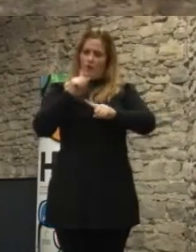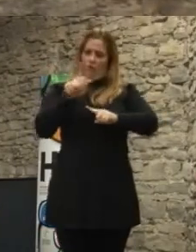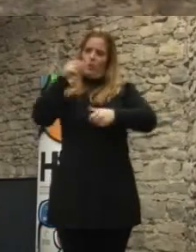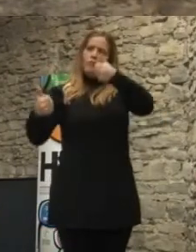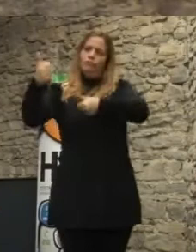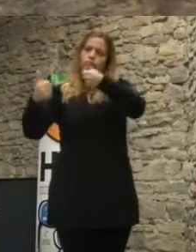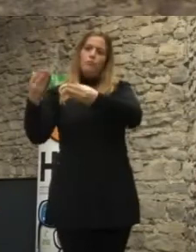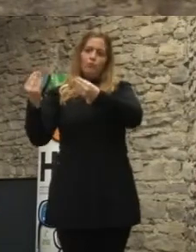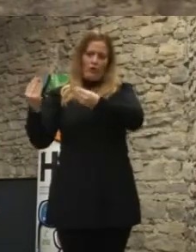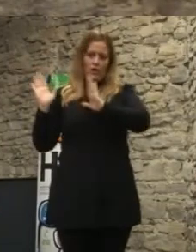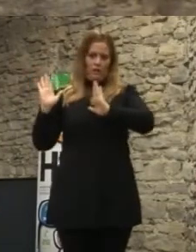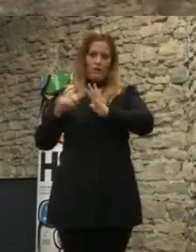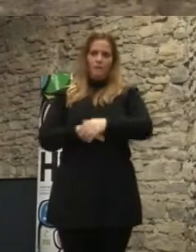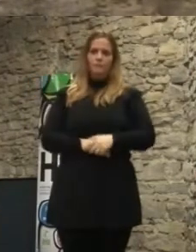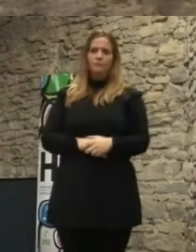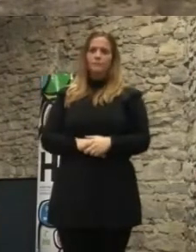yo vuelvo